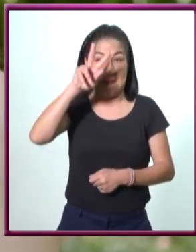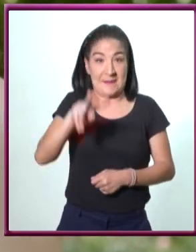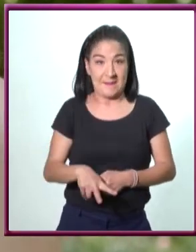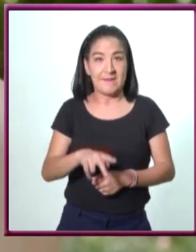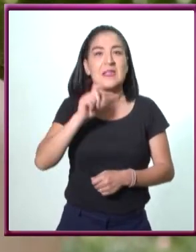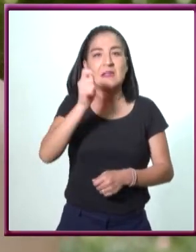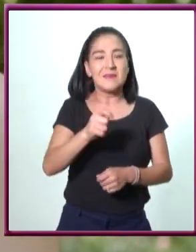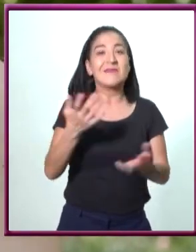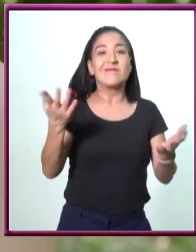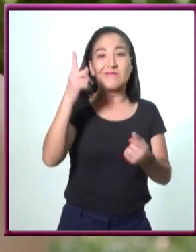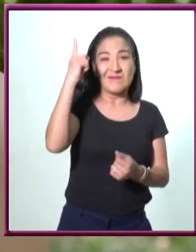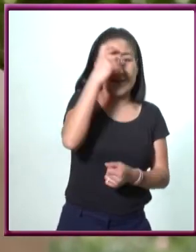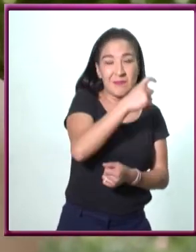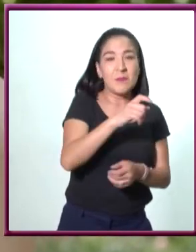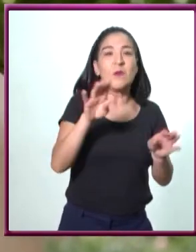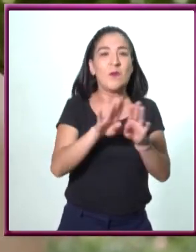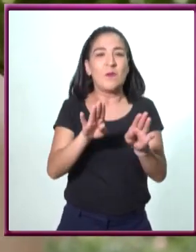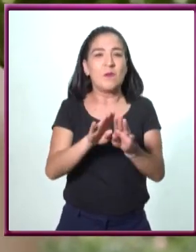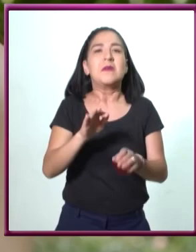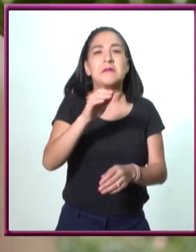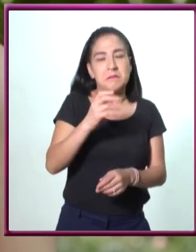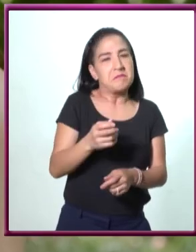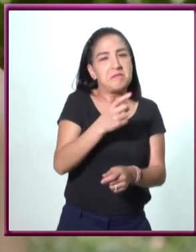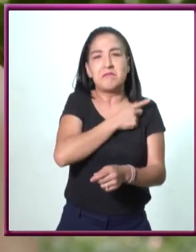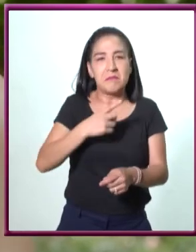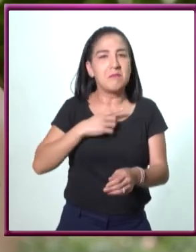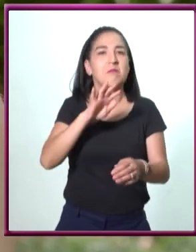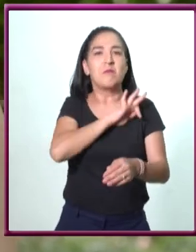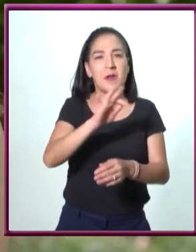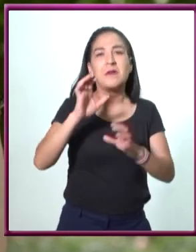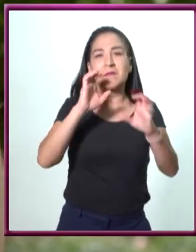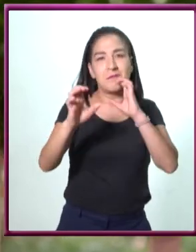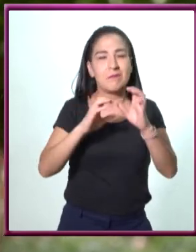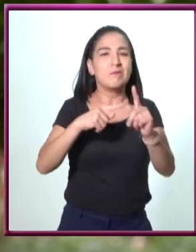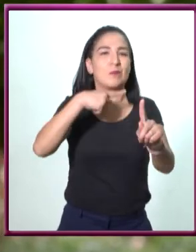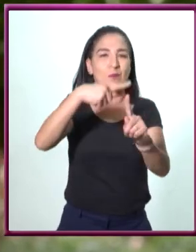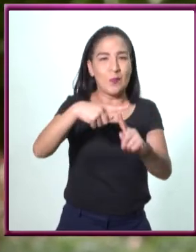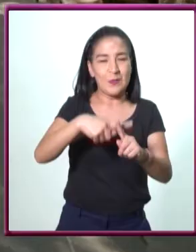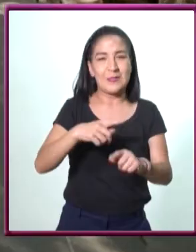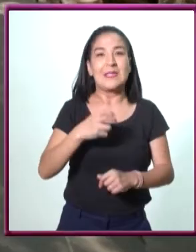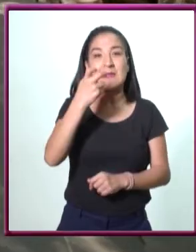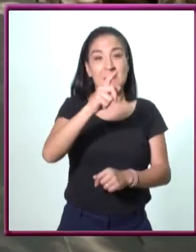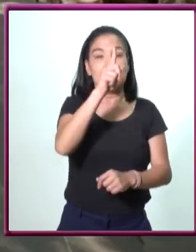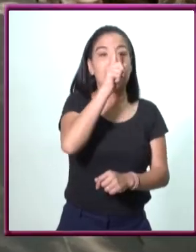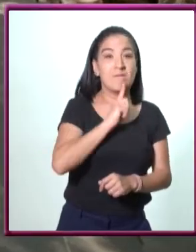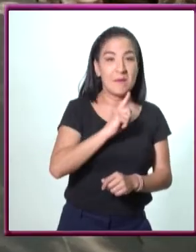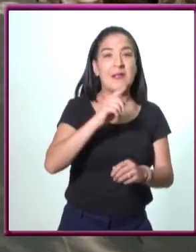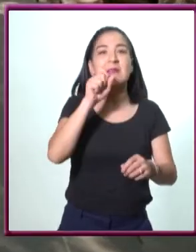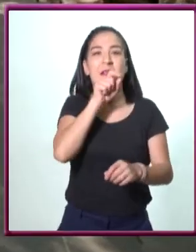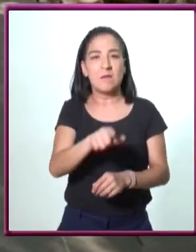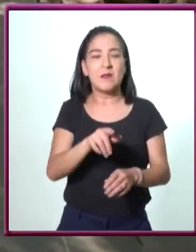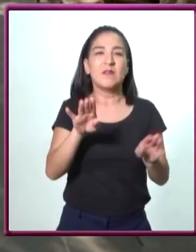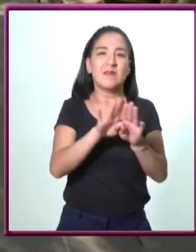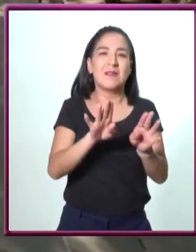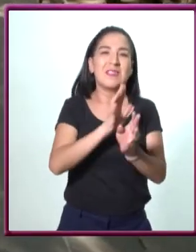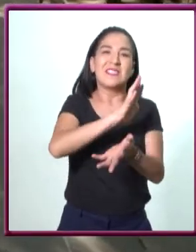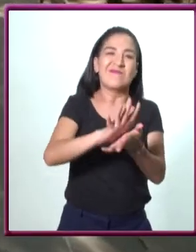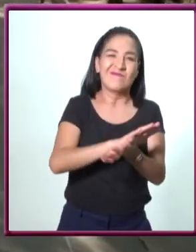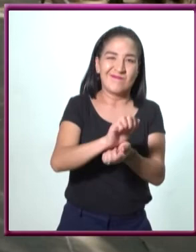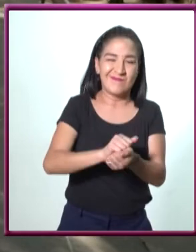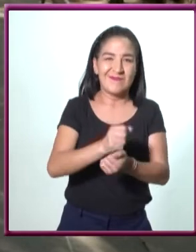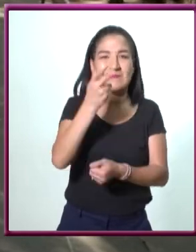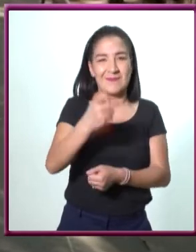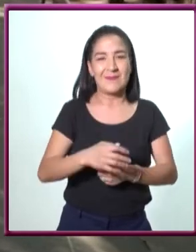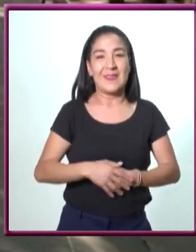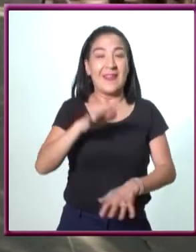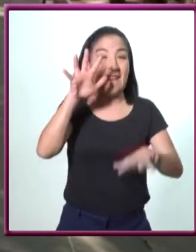La verdad, tan difícil como puede ser, termina por construir una comunicación sólida. Las mentiras, por su parte, derrumban esos